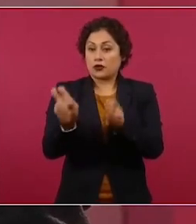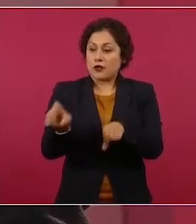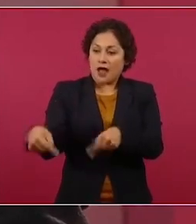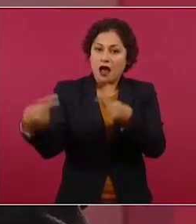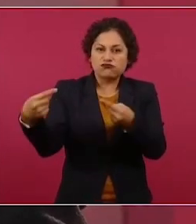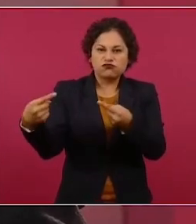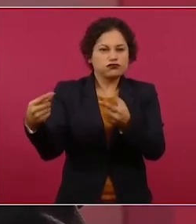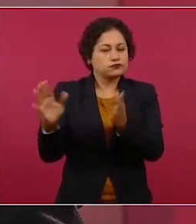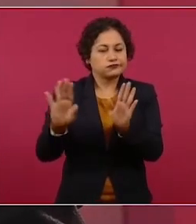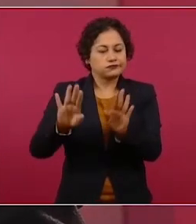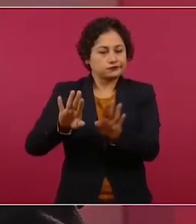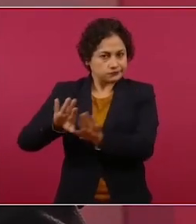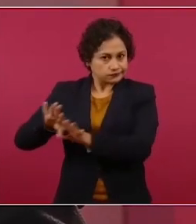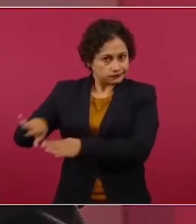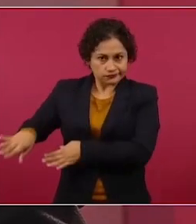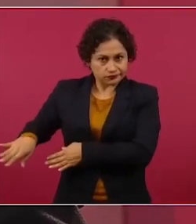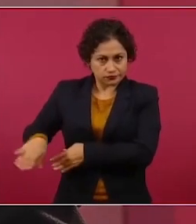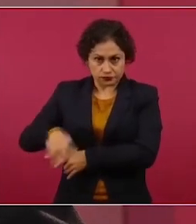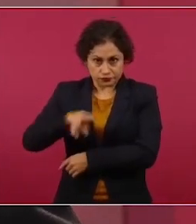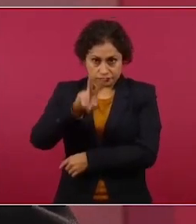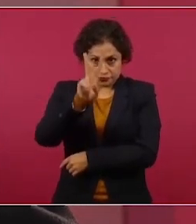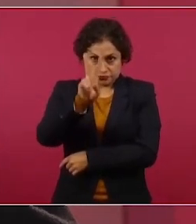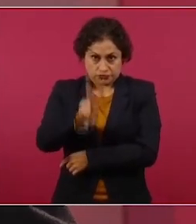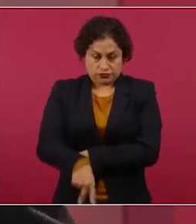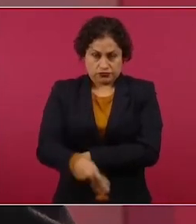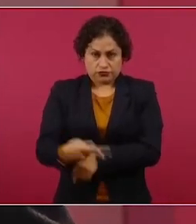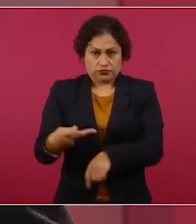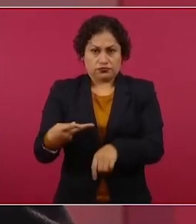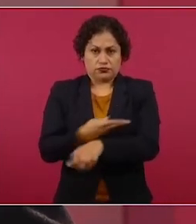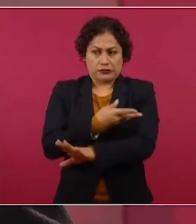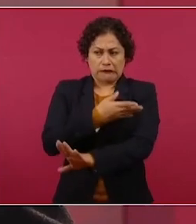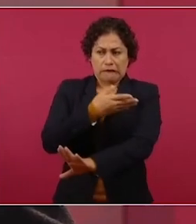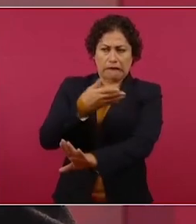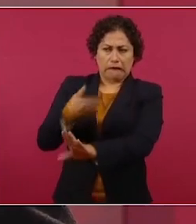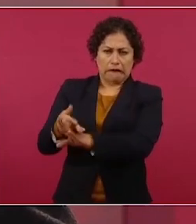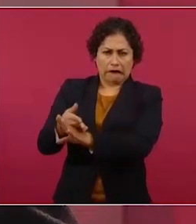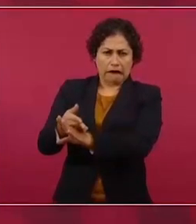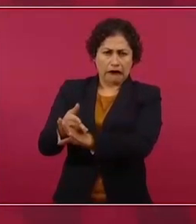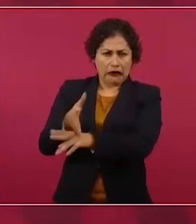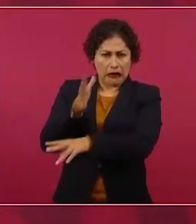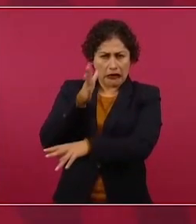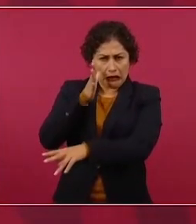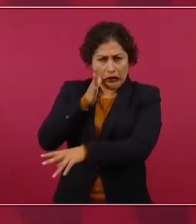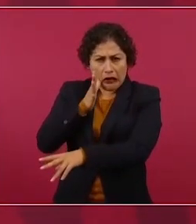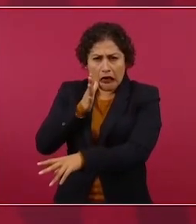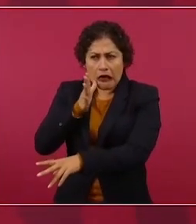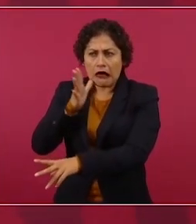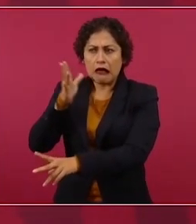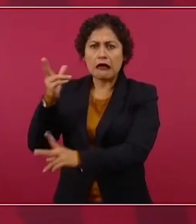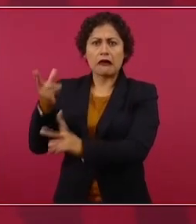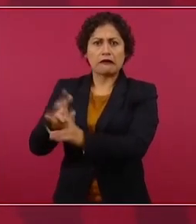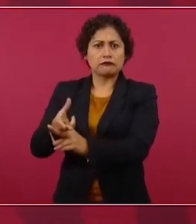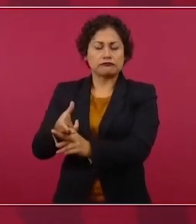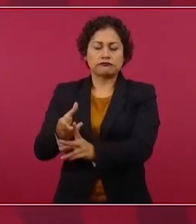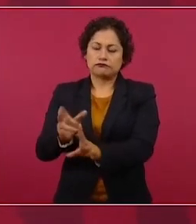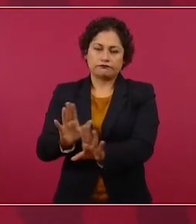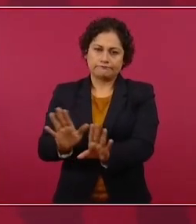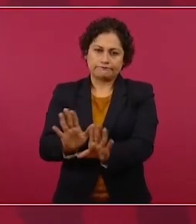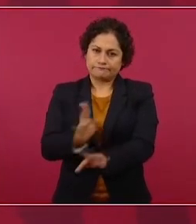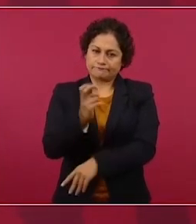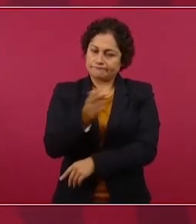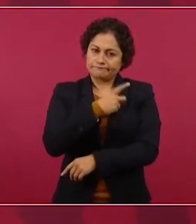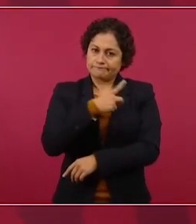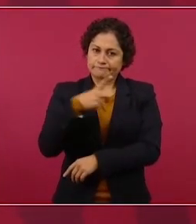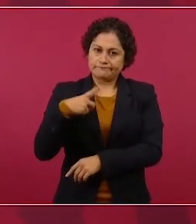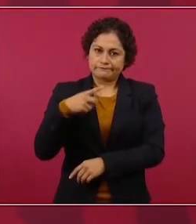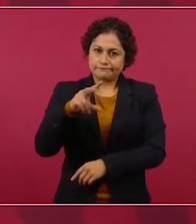reprobable que se atente contra la vida de cualquier persona, y en